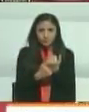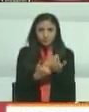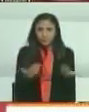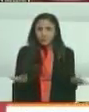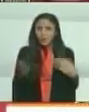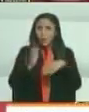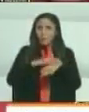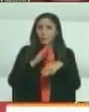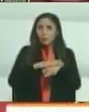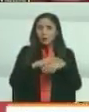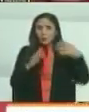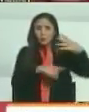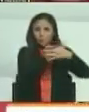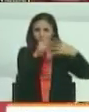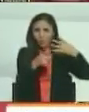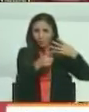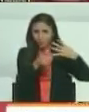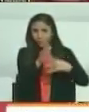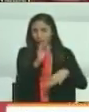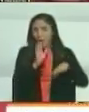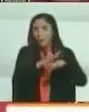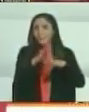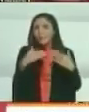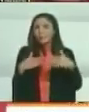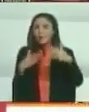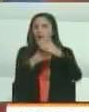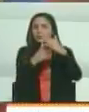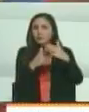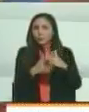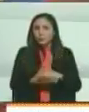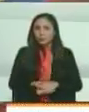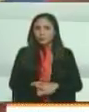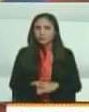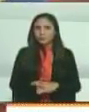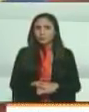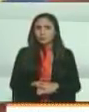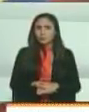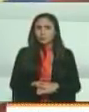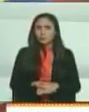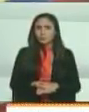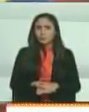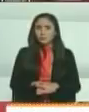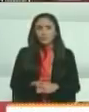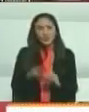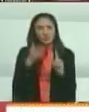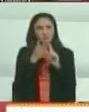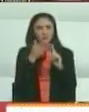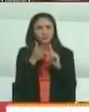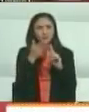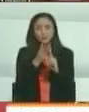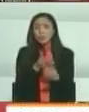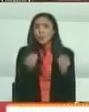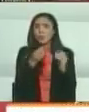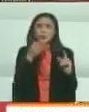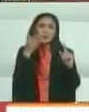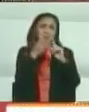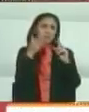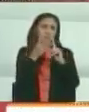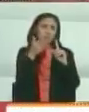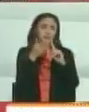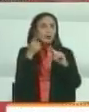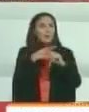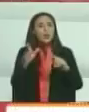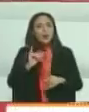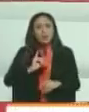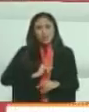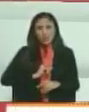por las cuatro cosas. Por las cuatro cosas. Podrán meterle mil sanciones, pero la dignidad no se la van